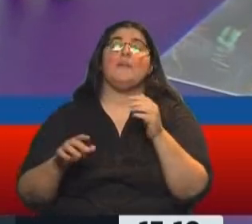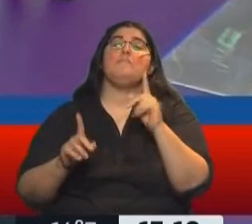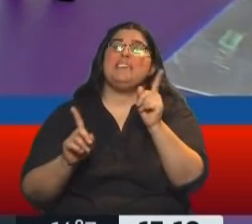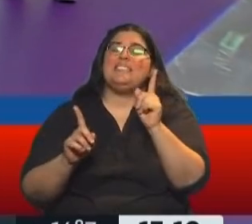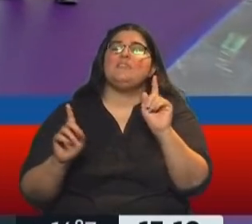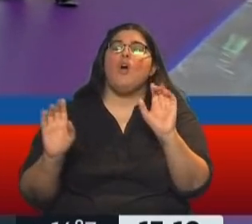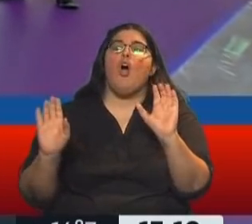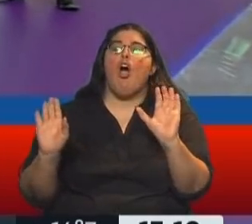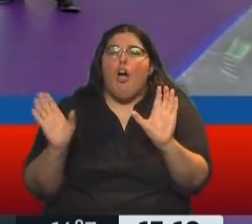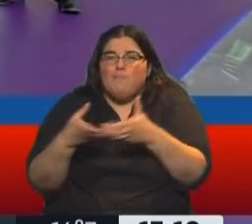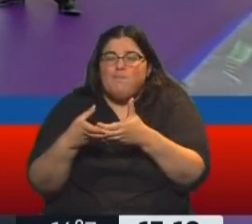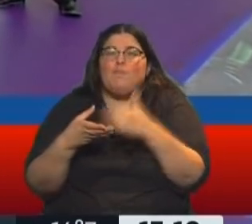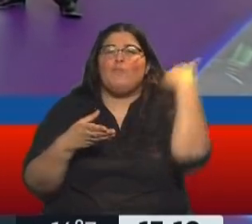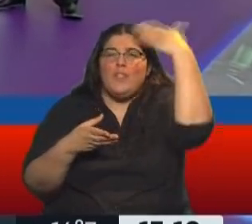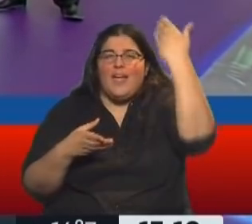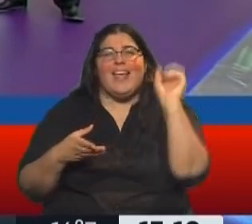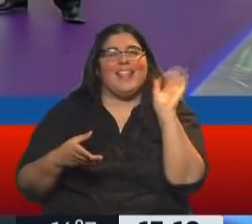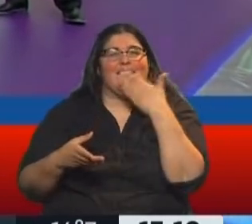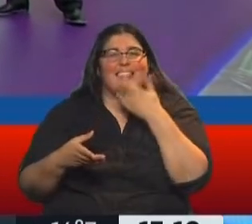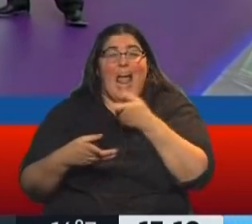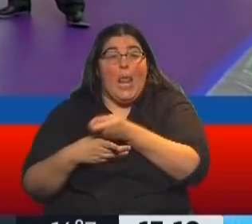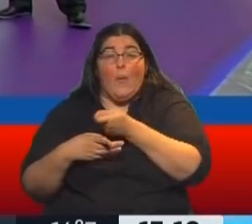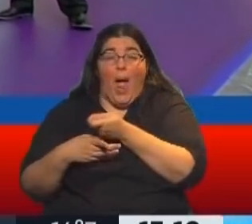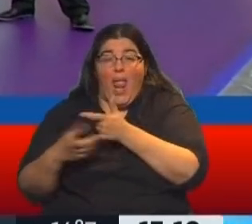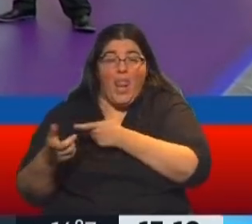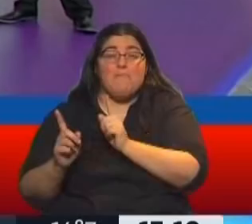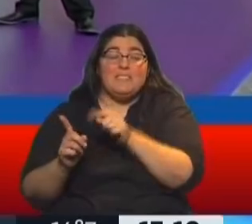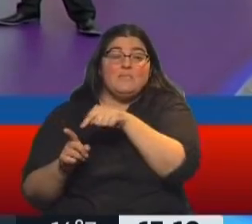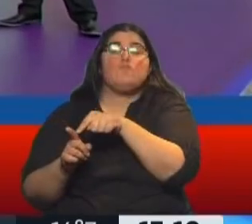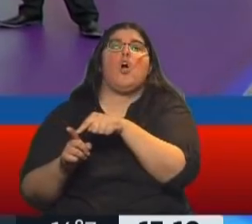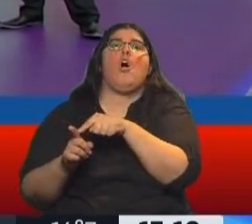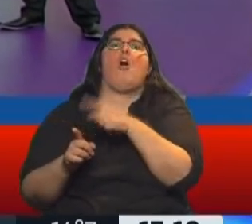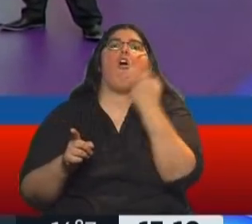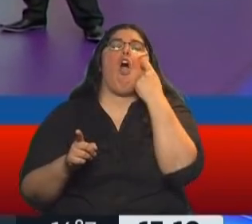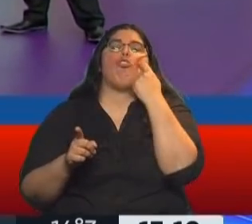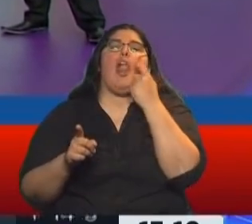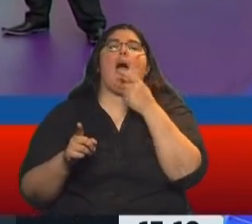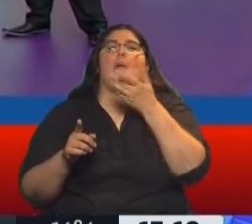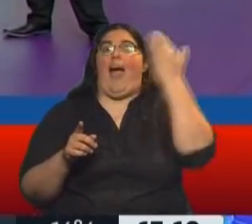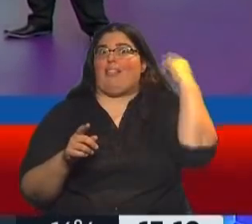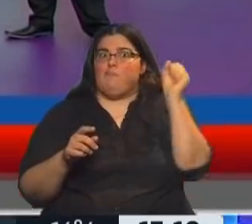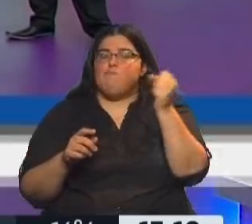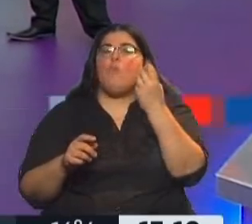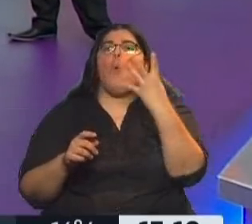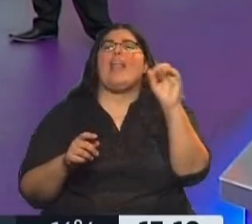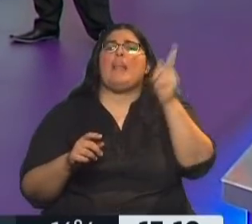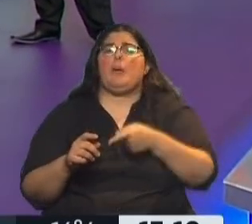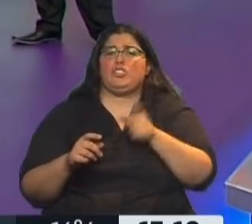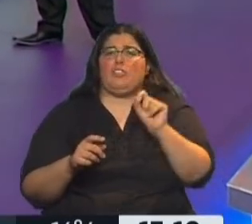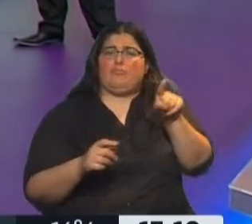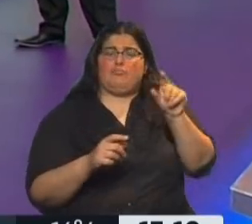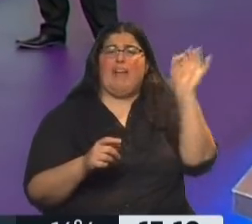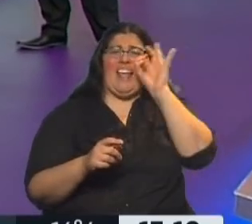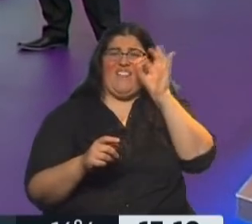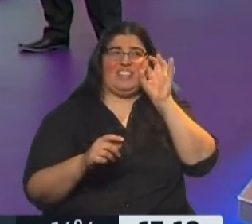fuerzas del Talibán controlaban algo así como el 40% de los distritos de Afganistán. Afganistán está dividido